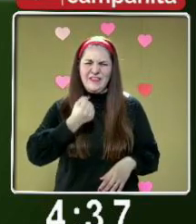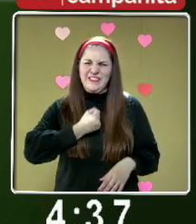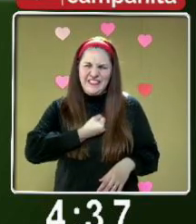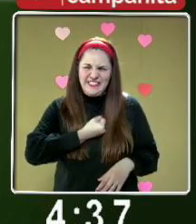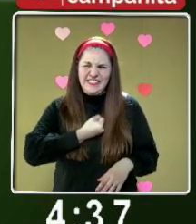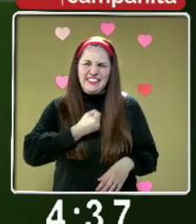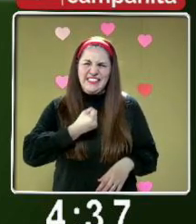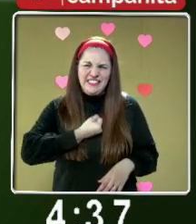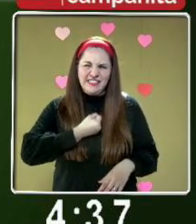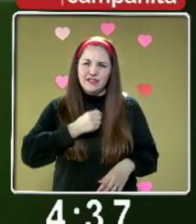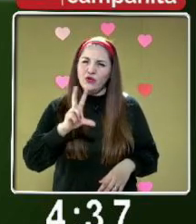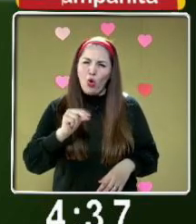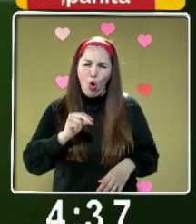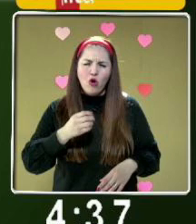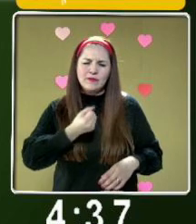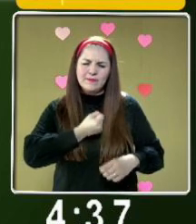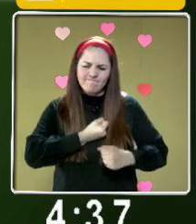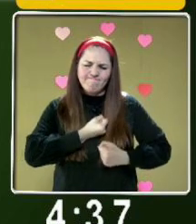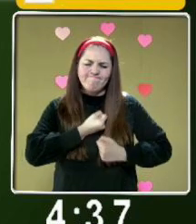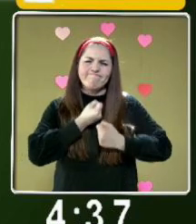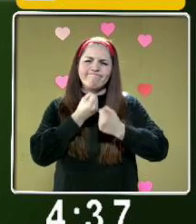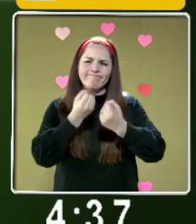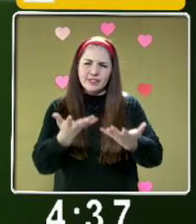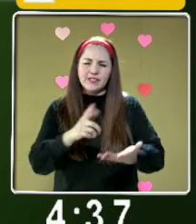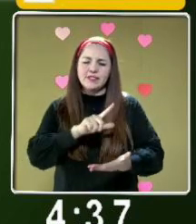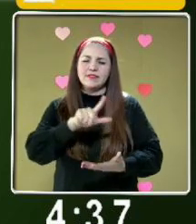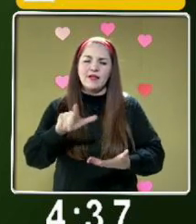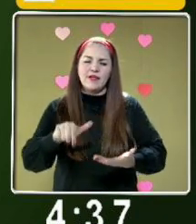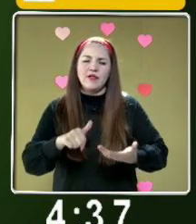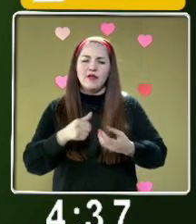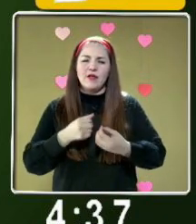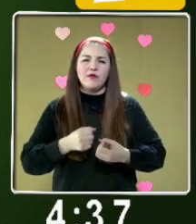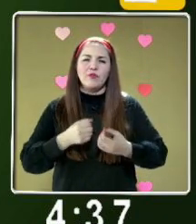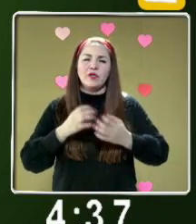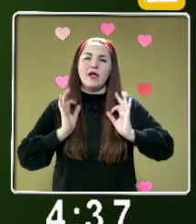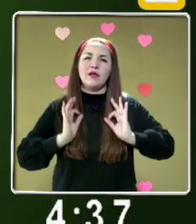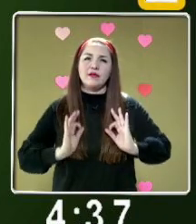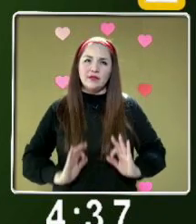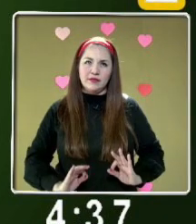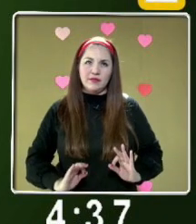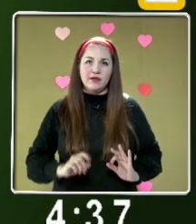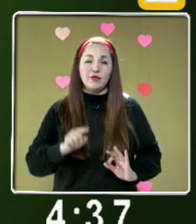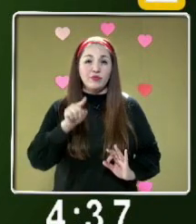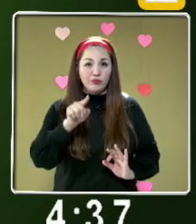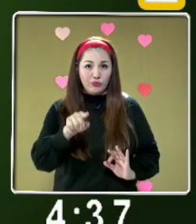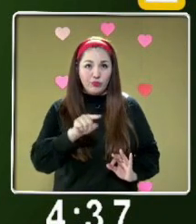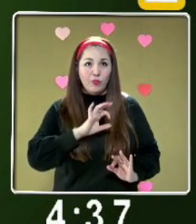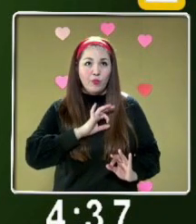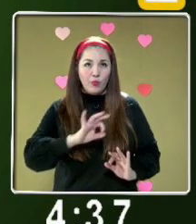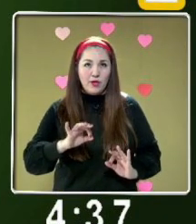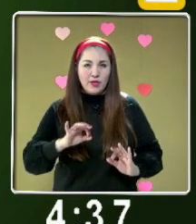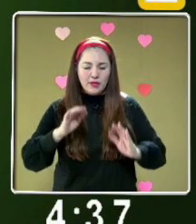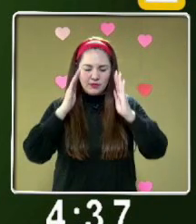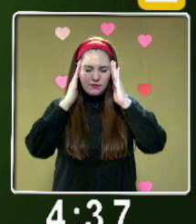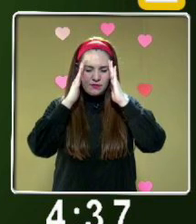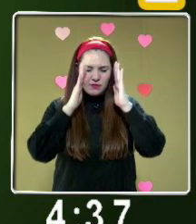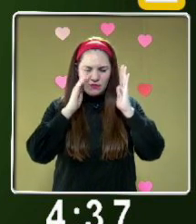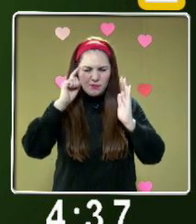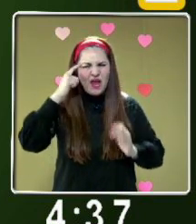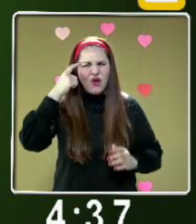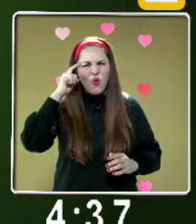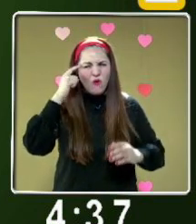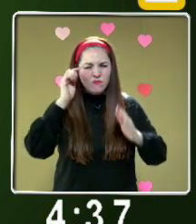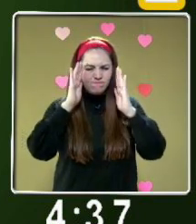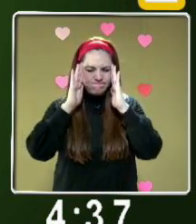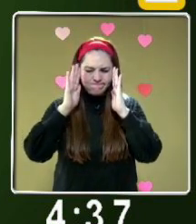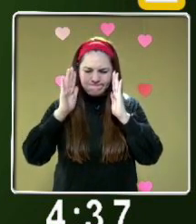sino que lo dejes ir y después te expreses con calma. Cuando tú llegues a ese punto donde puedes canalizar tu enojo y